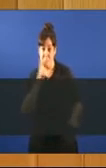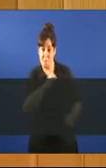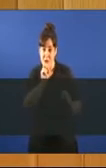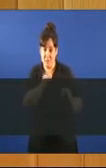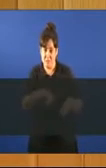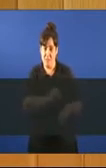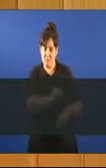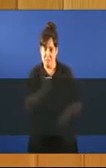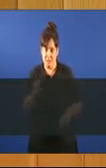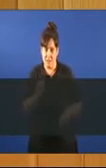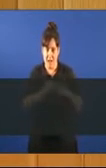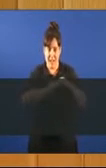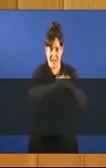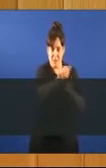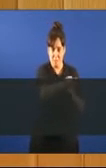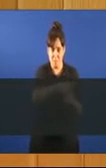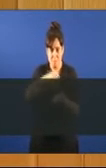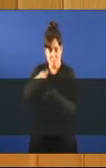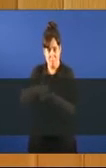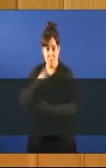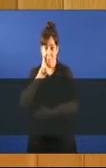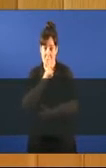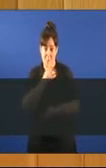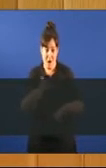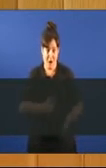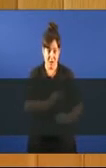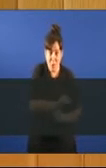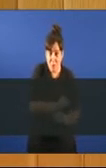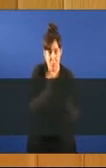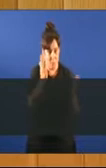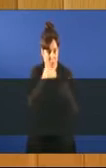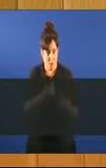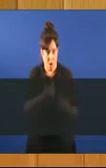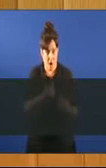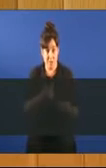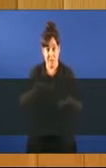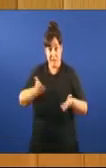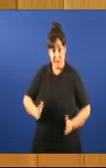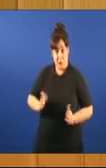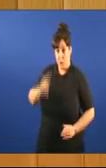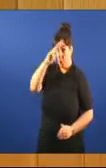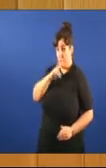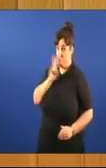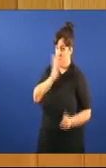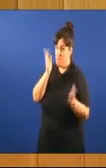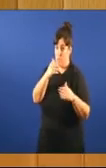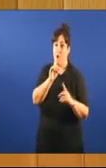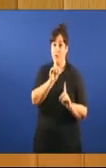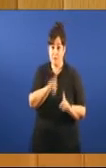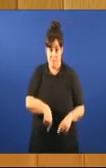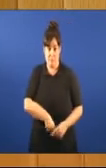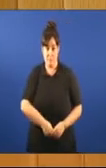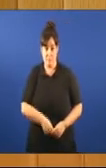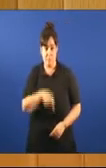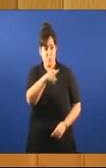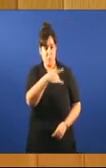de soledad, e nais que non teñen fillos, e fillos que non ten pais. E tes